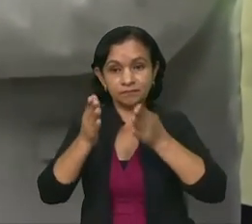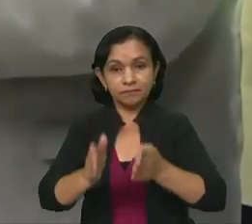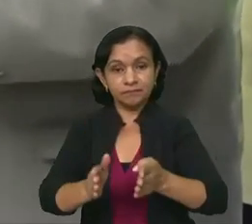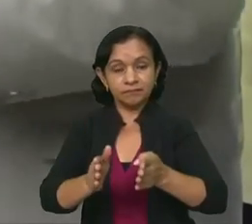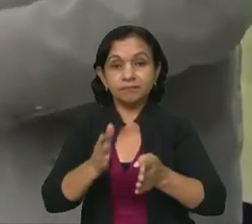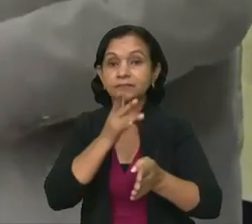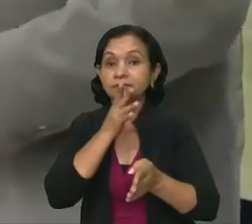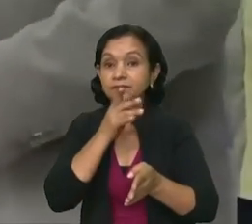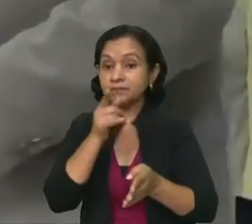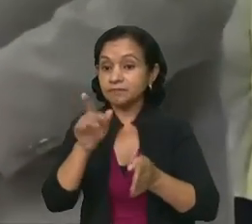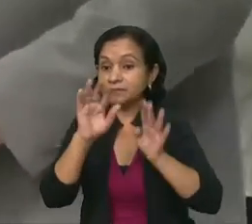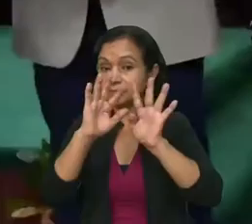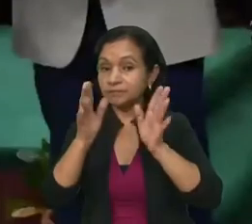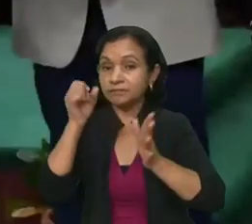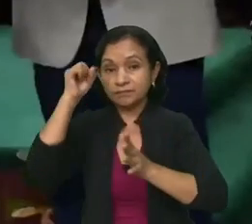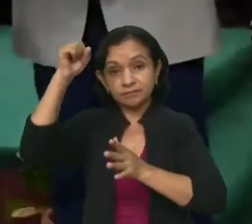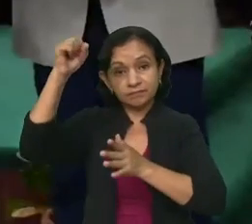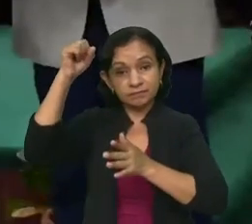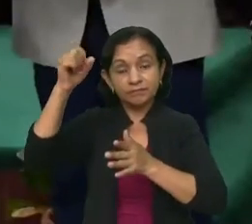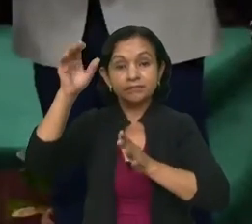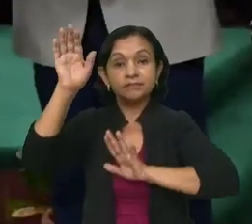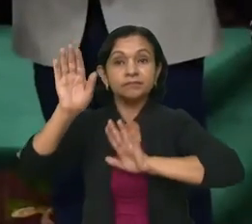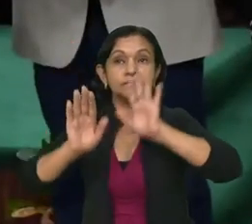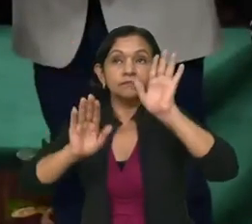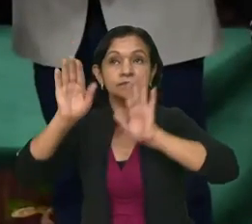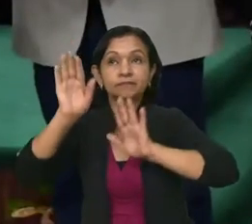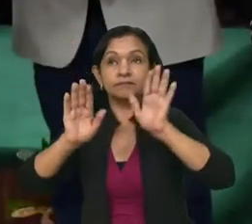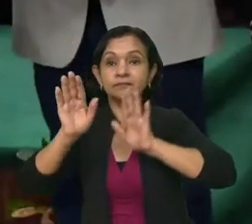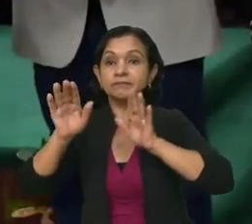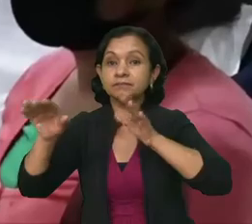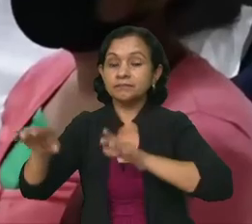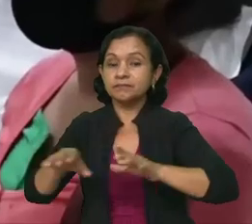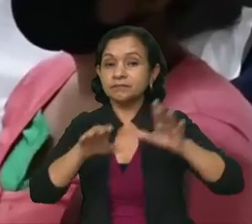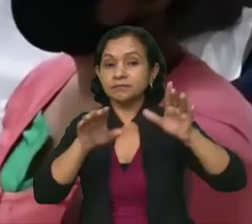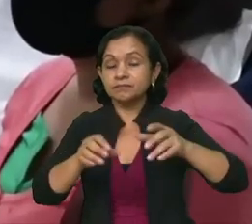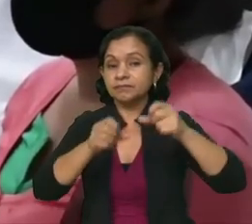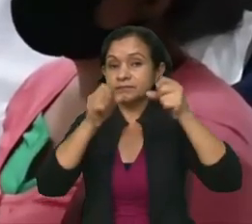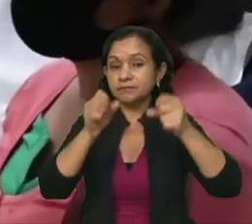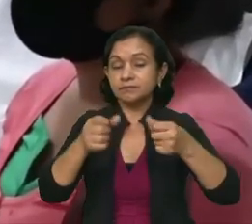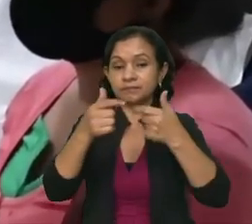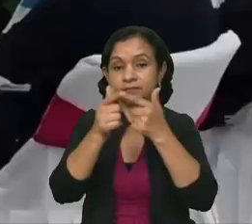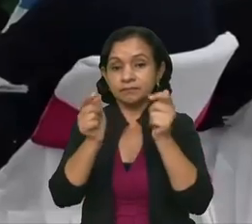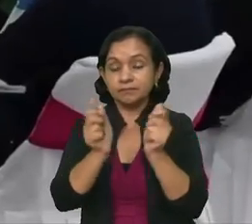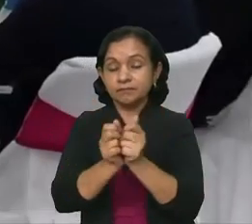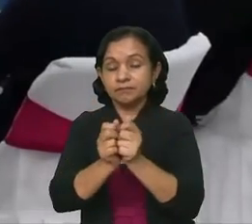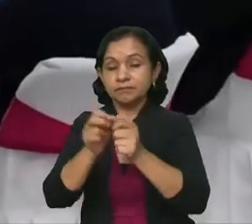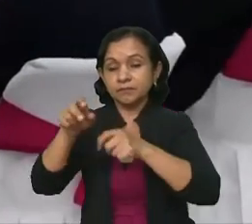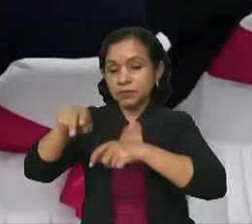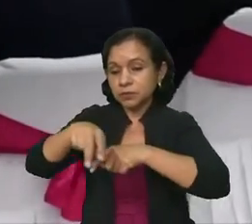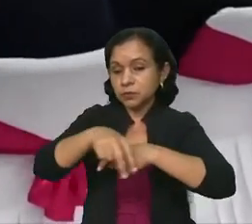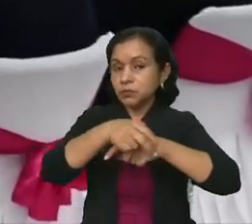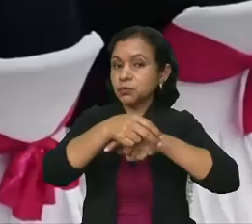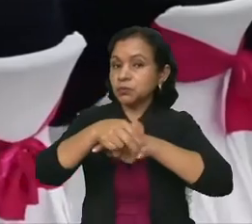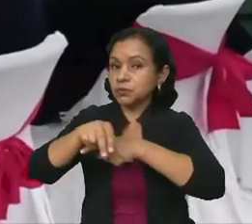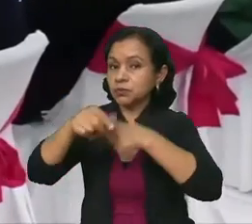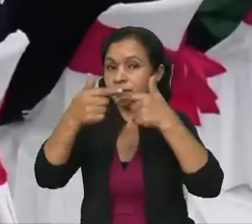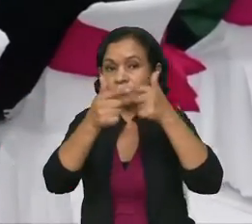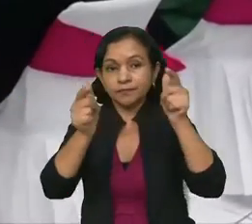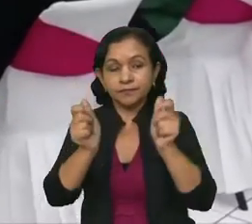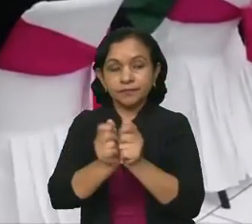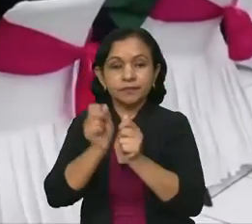esto destacamos también la participación muy activa de los chavales del Movimiento Ambientalista Guardabarranco y de jóvenes